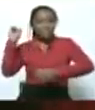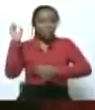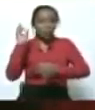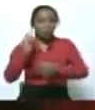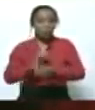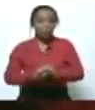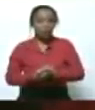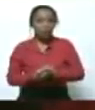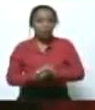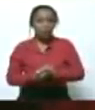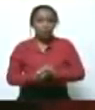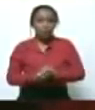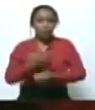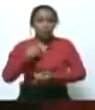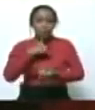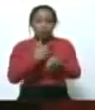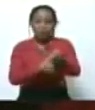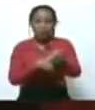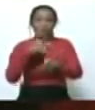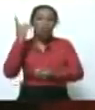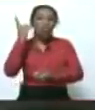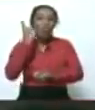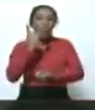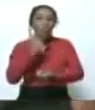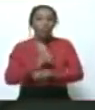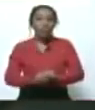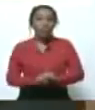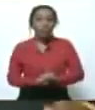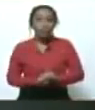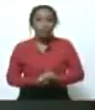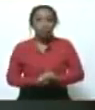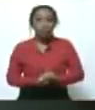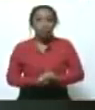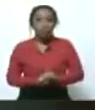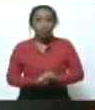en la mano, de nuestro hermano Darío Vivas.